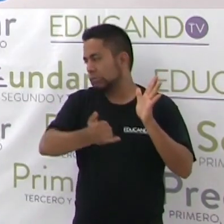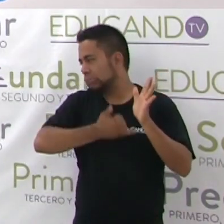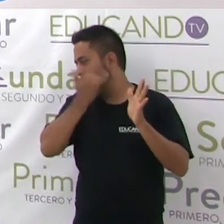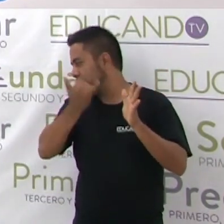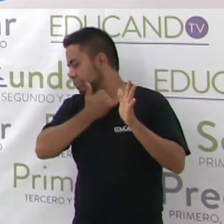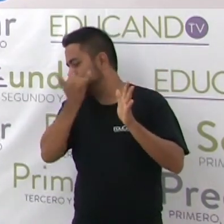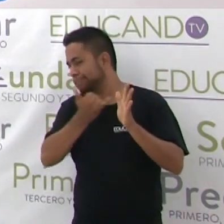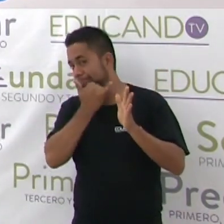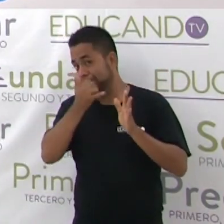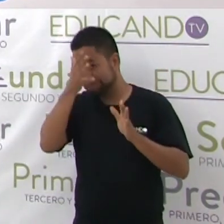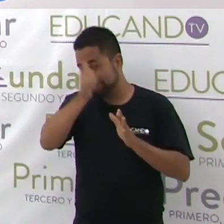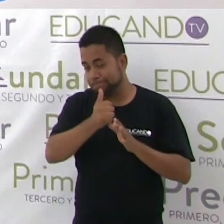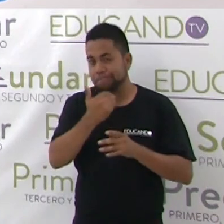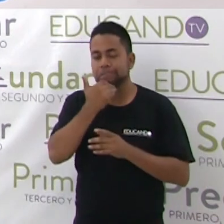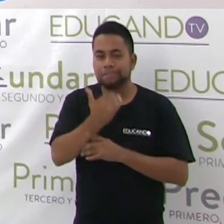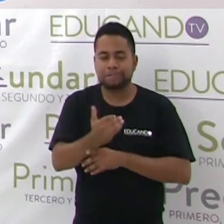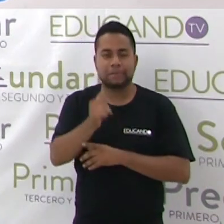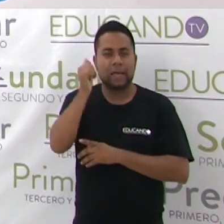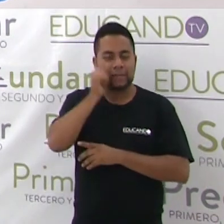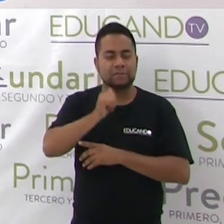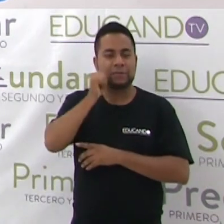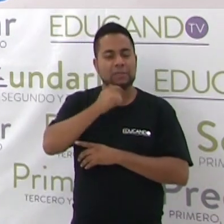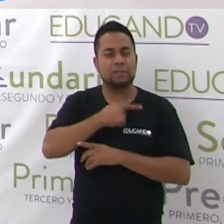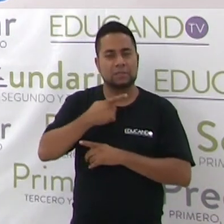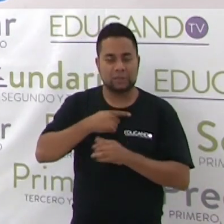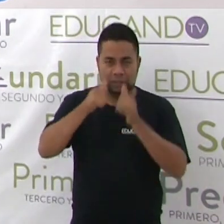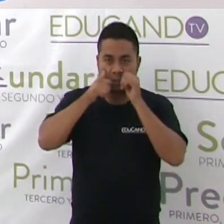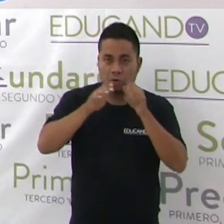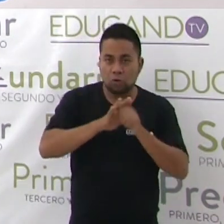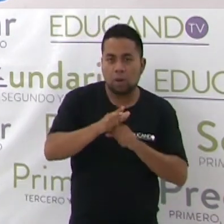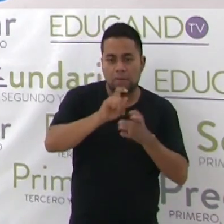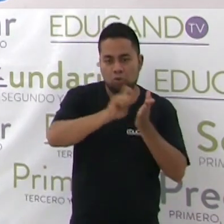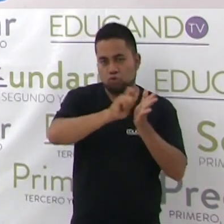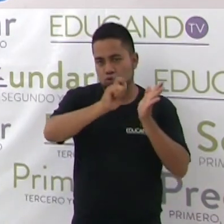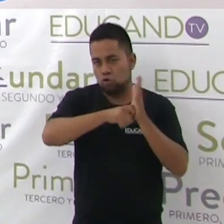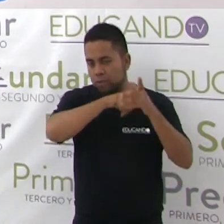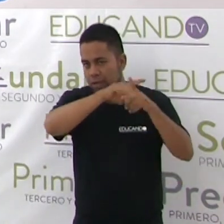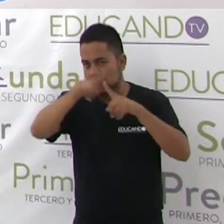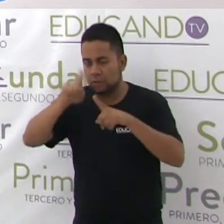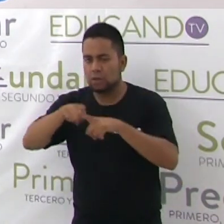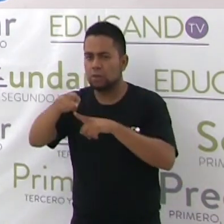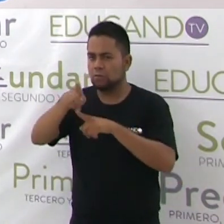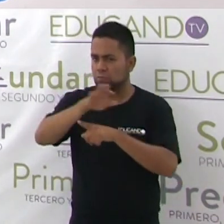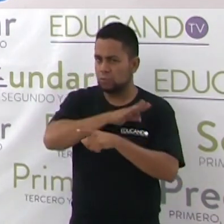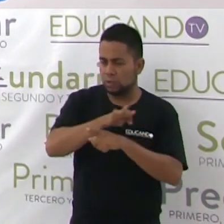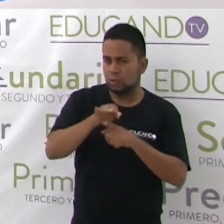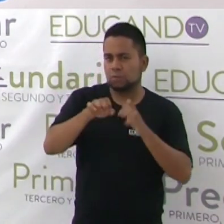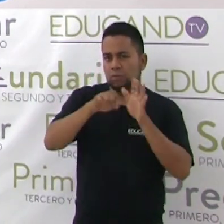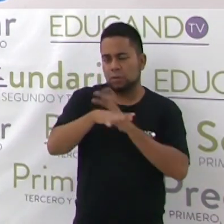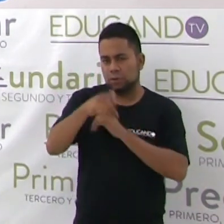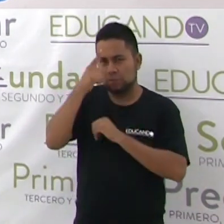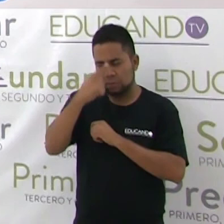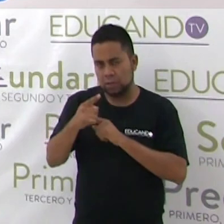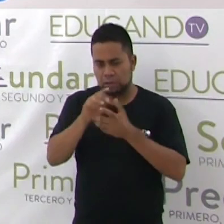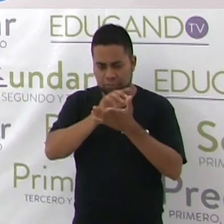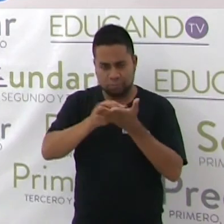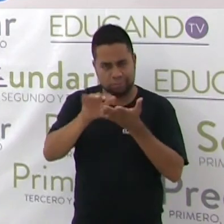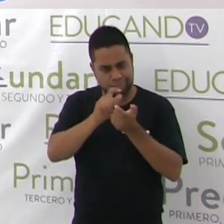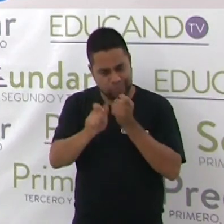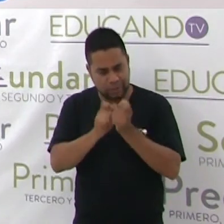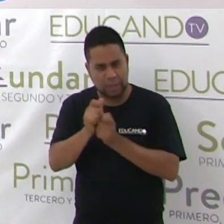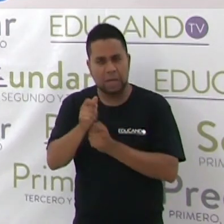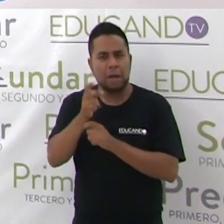desastrosa, ¿de acuerdo? Así que siempre tomen en cuenta los signos de puntuación y practiquen en sus textos cuando